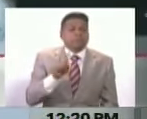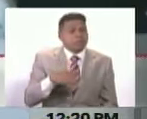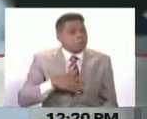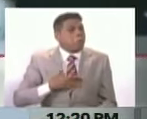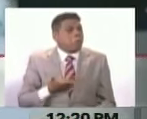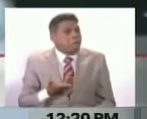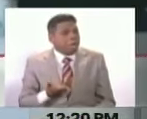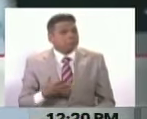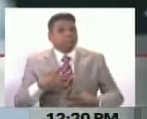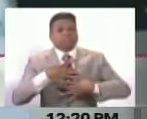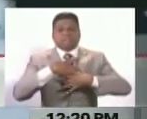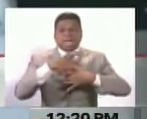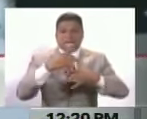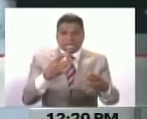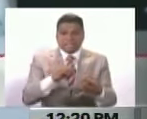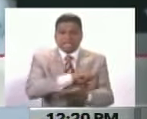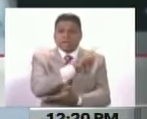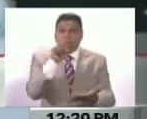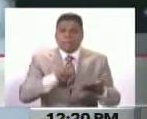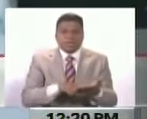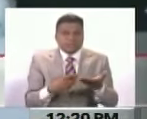concretos, tangibles, en común.